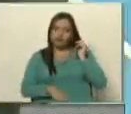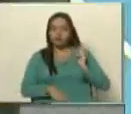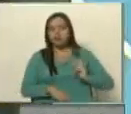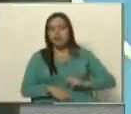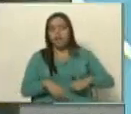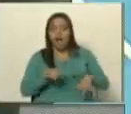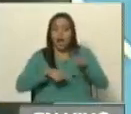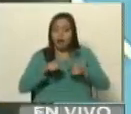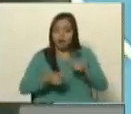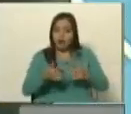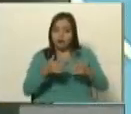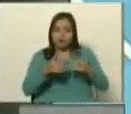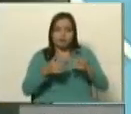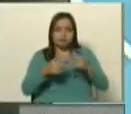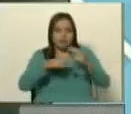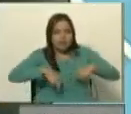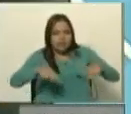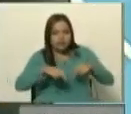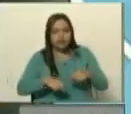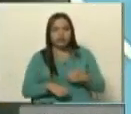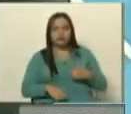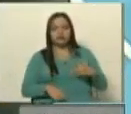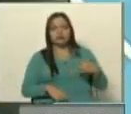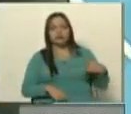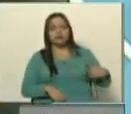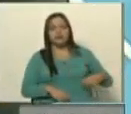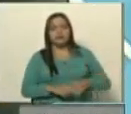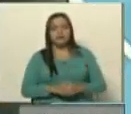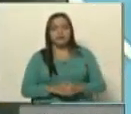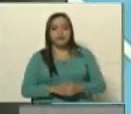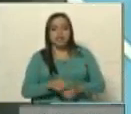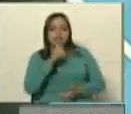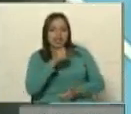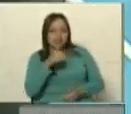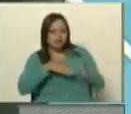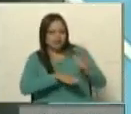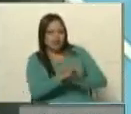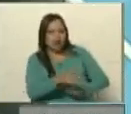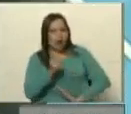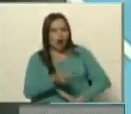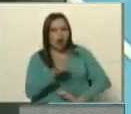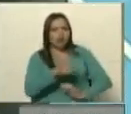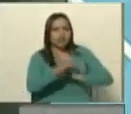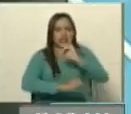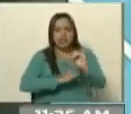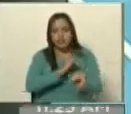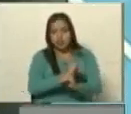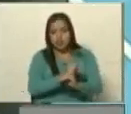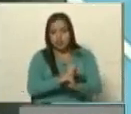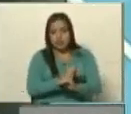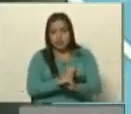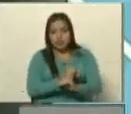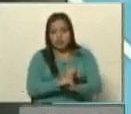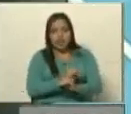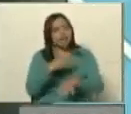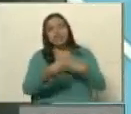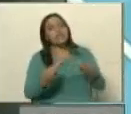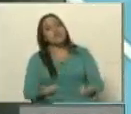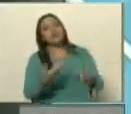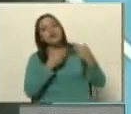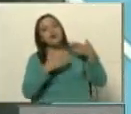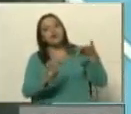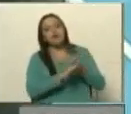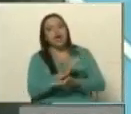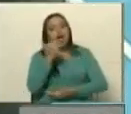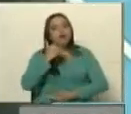¿Quién expulsa a Estados Unidos de las Naciones Unidas por esas violaciones? ¿Quién los lleva a una corte internacional a que se hagan responsables por sus